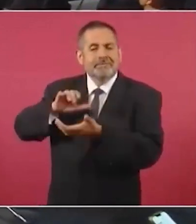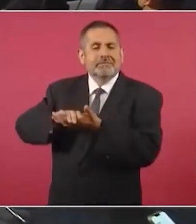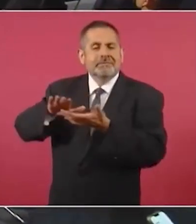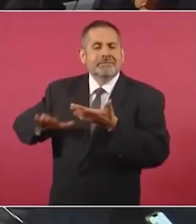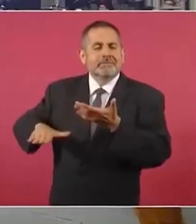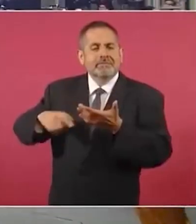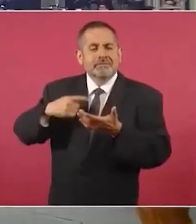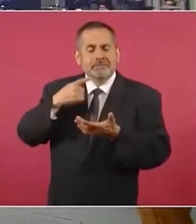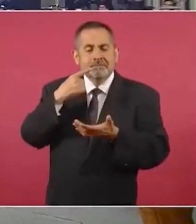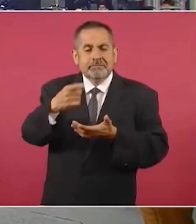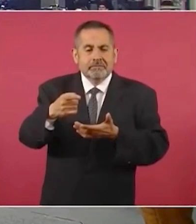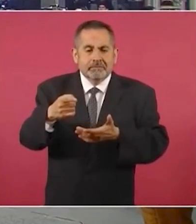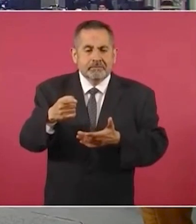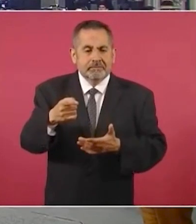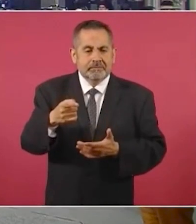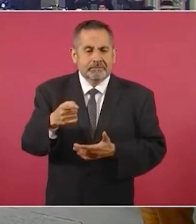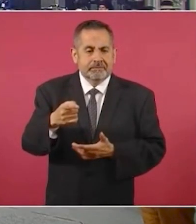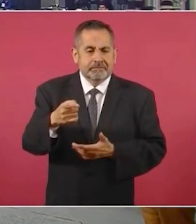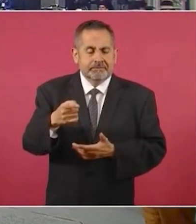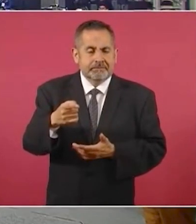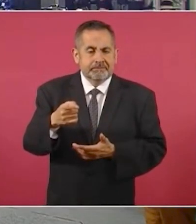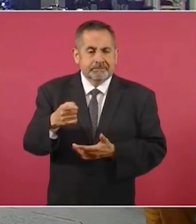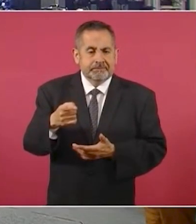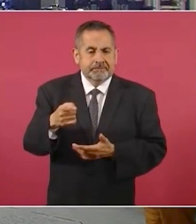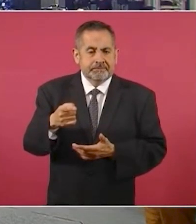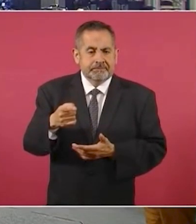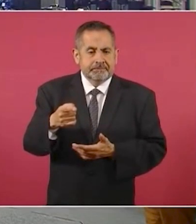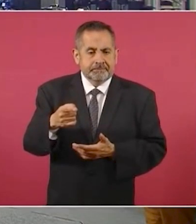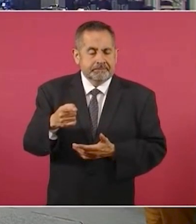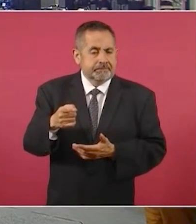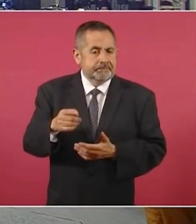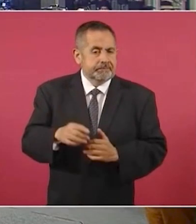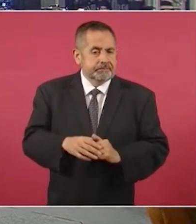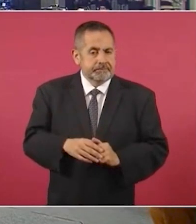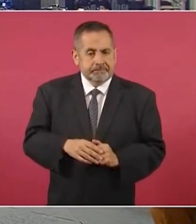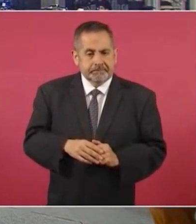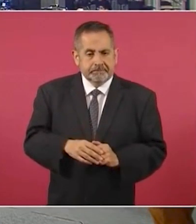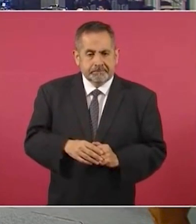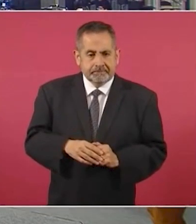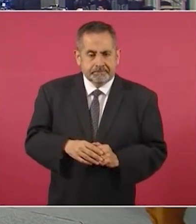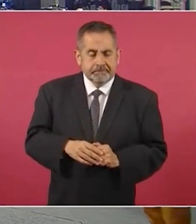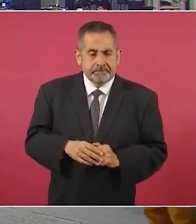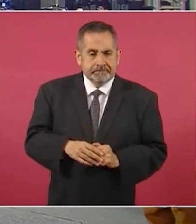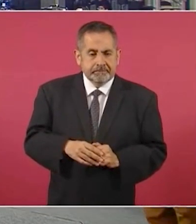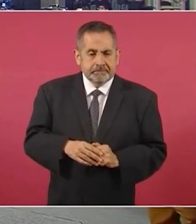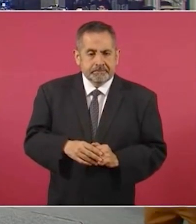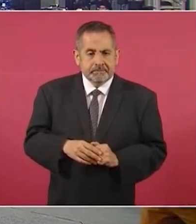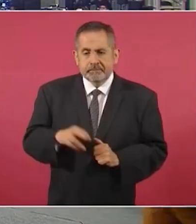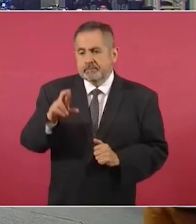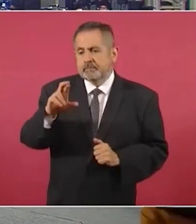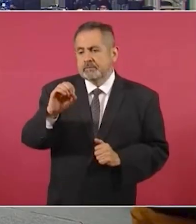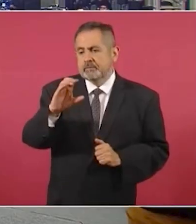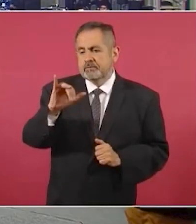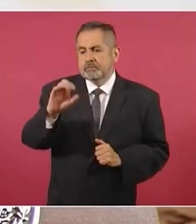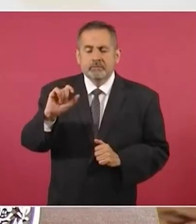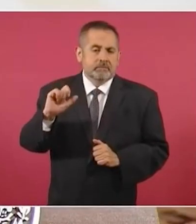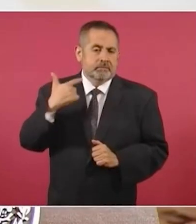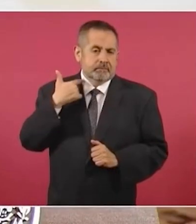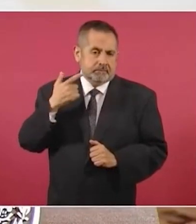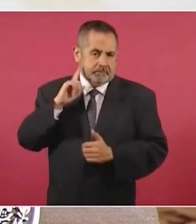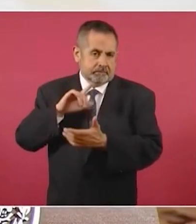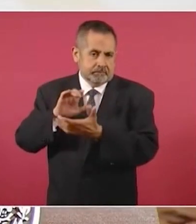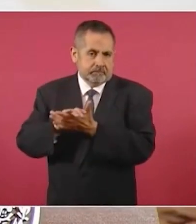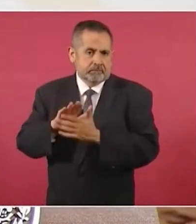Rocío, que falleció,